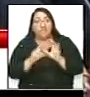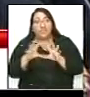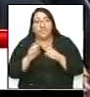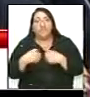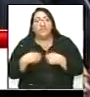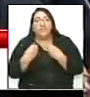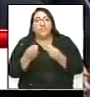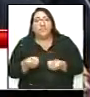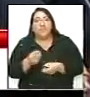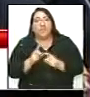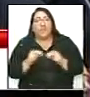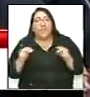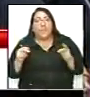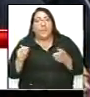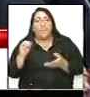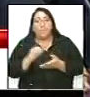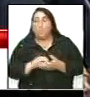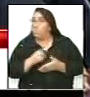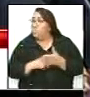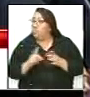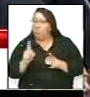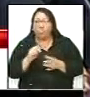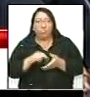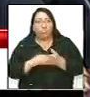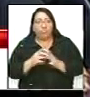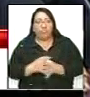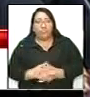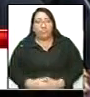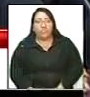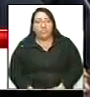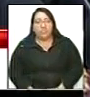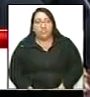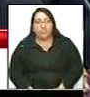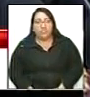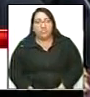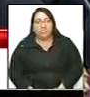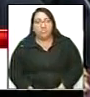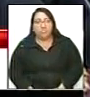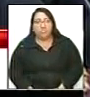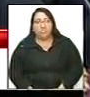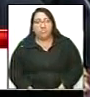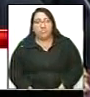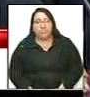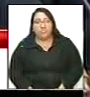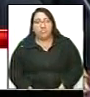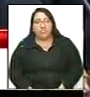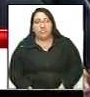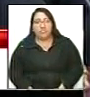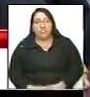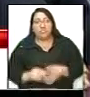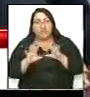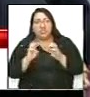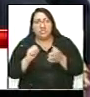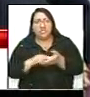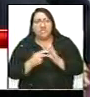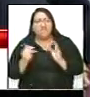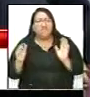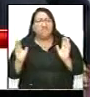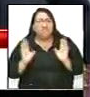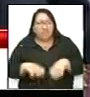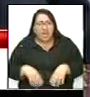tenemos que darle algún nivel de contenido para que no sean exámenes que sean intimidantes,